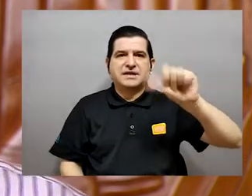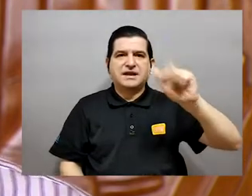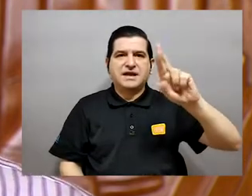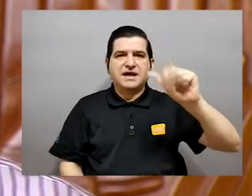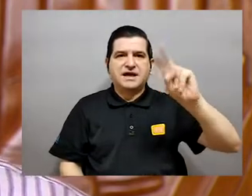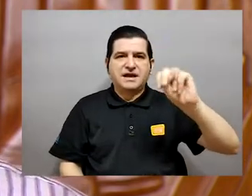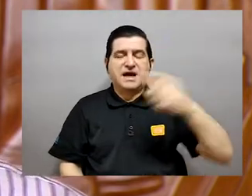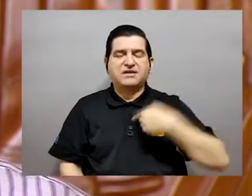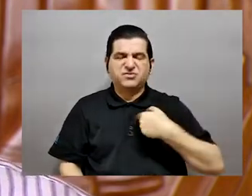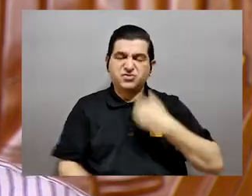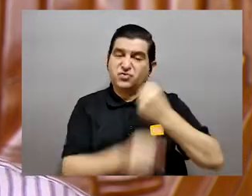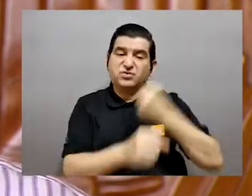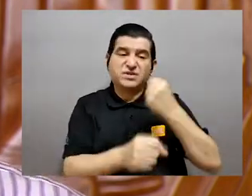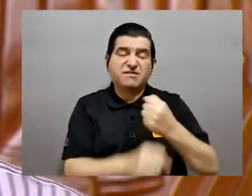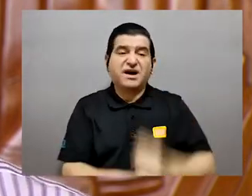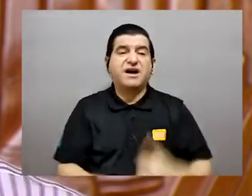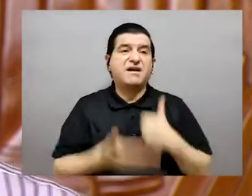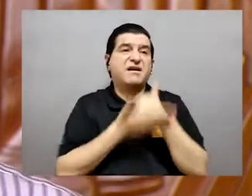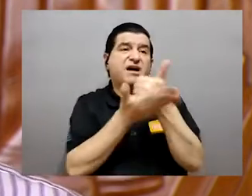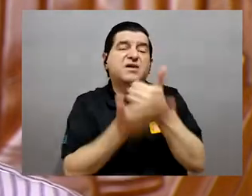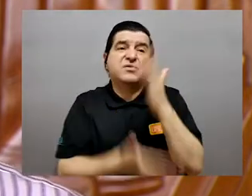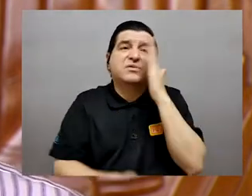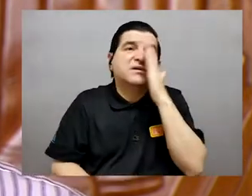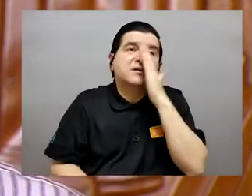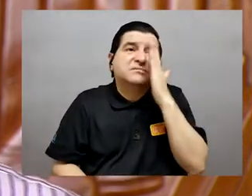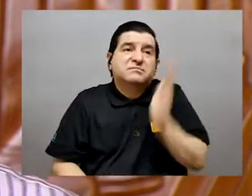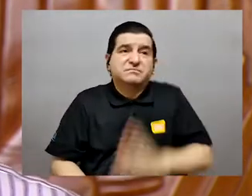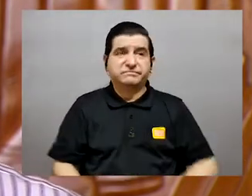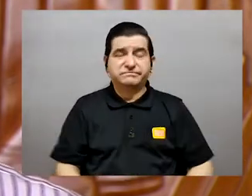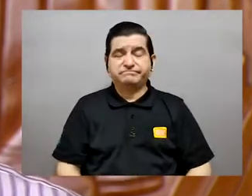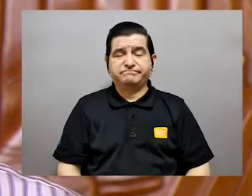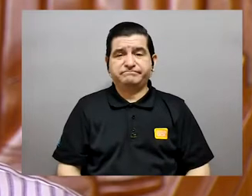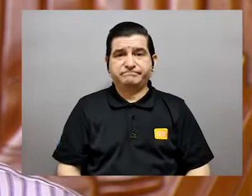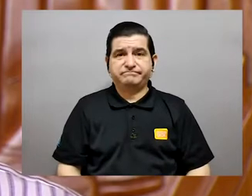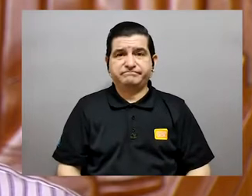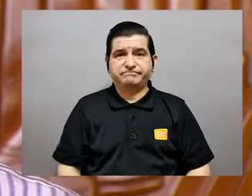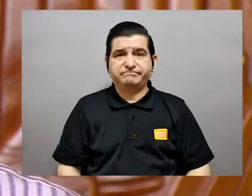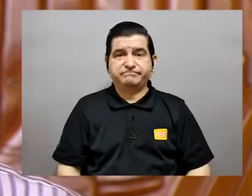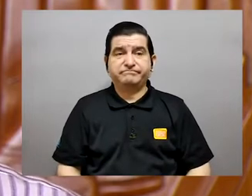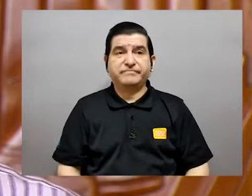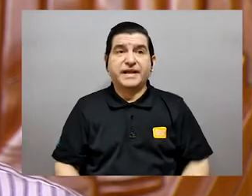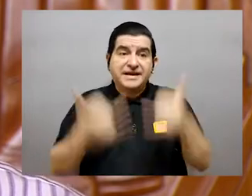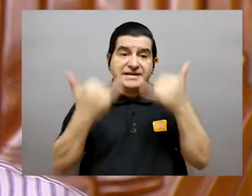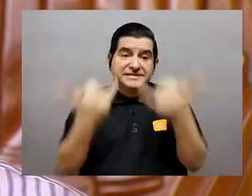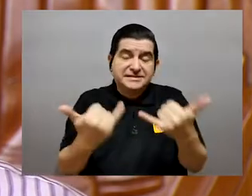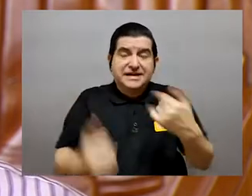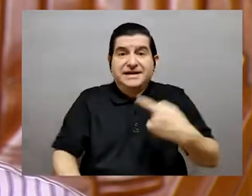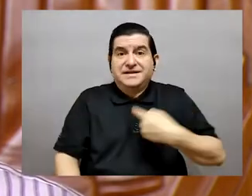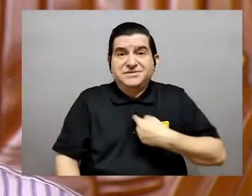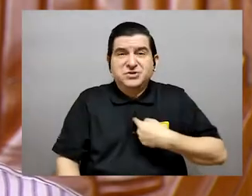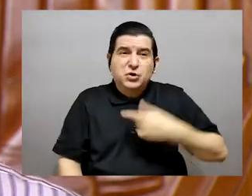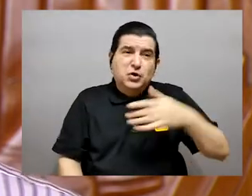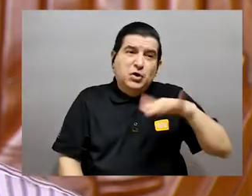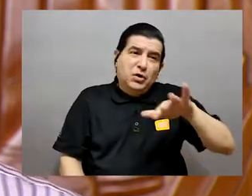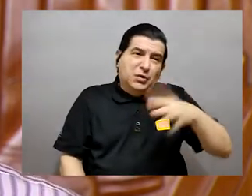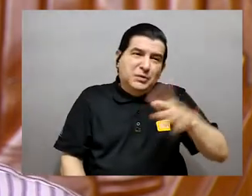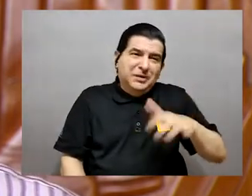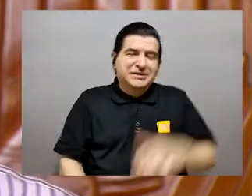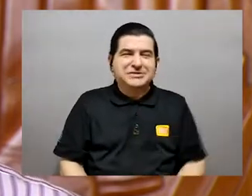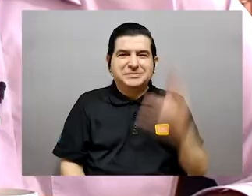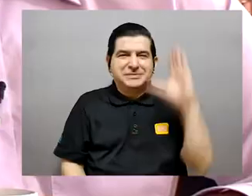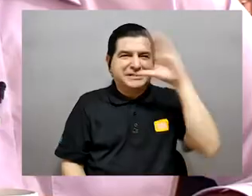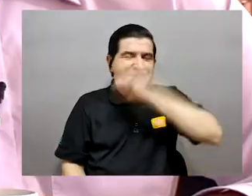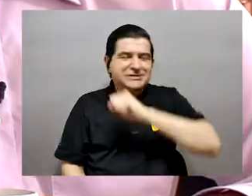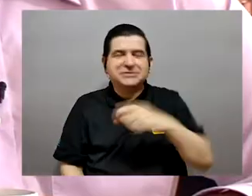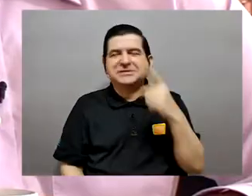otro gran amigo de él en el Ministerio de Salud, en la parte del Departamento de